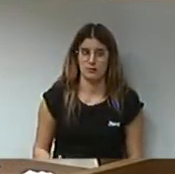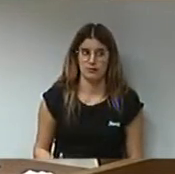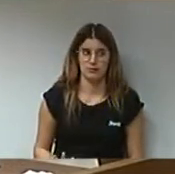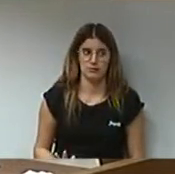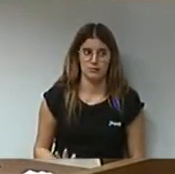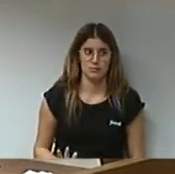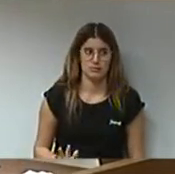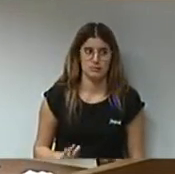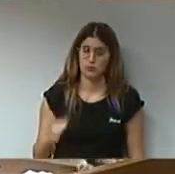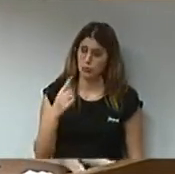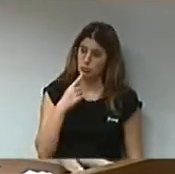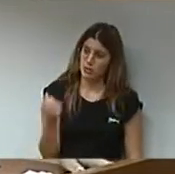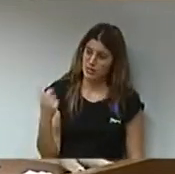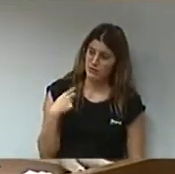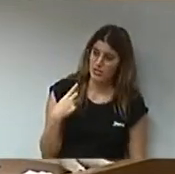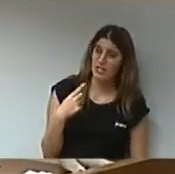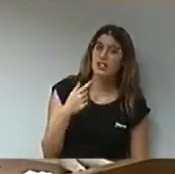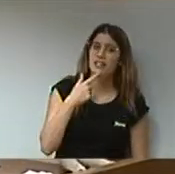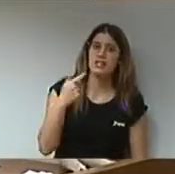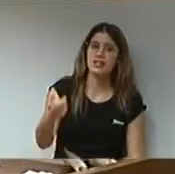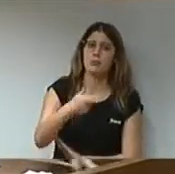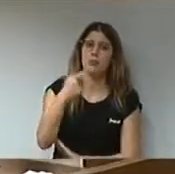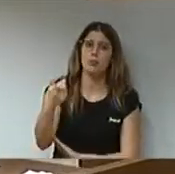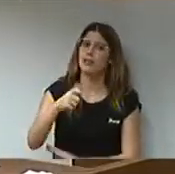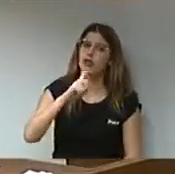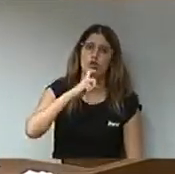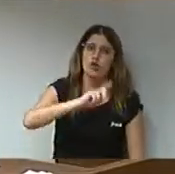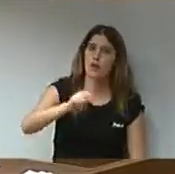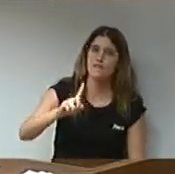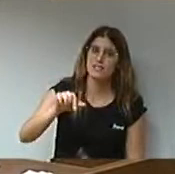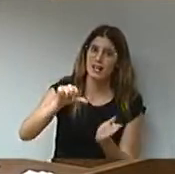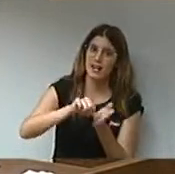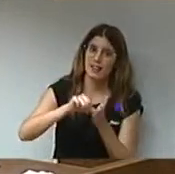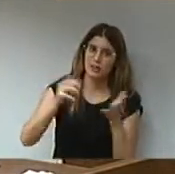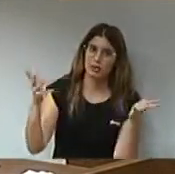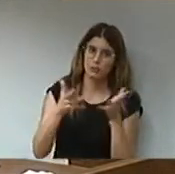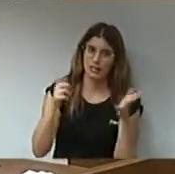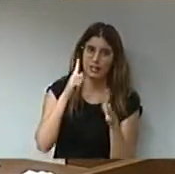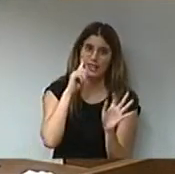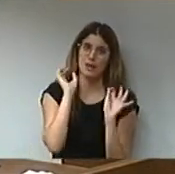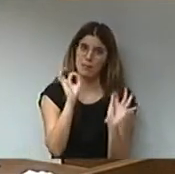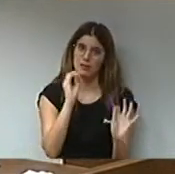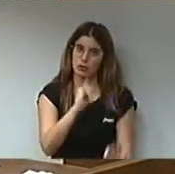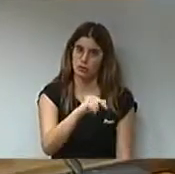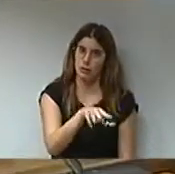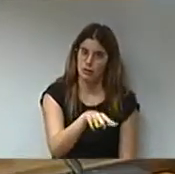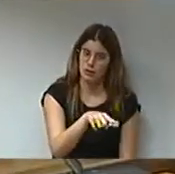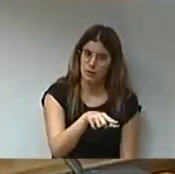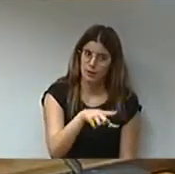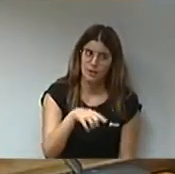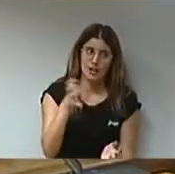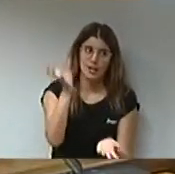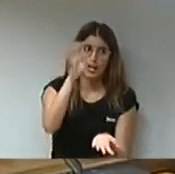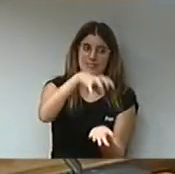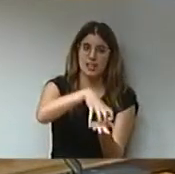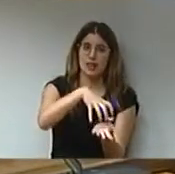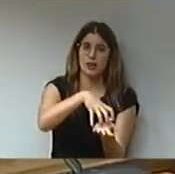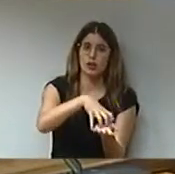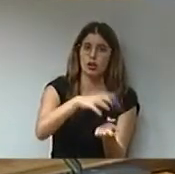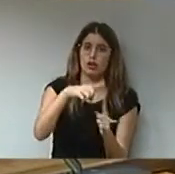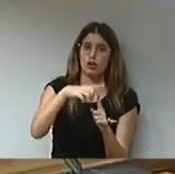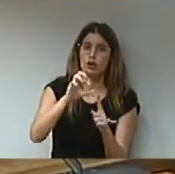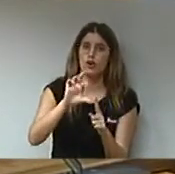¿Puede subir aquí y confirmar que los bomberos no avisaron al centro de emergencias del peligro existente en torno a la estación de